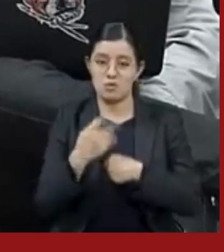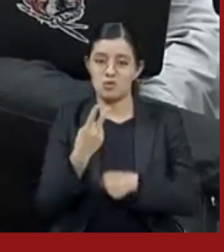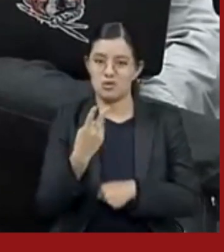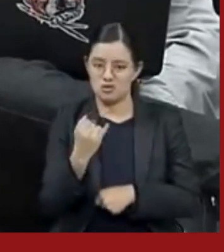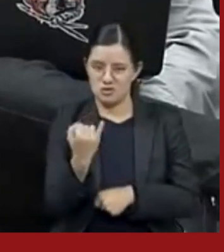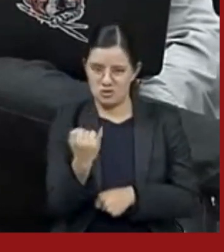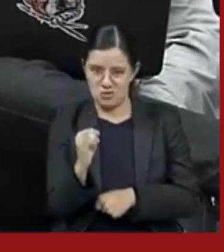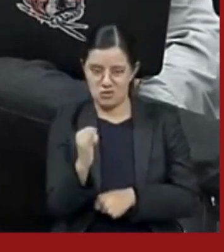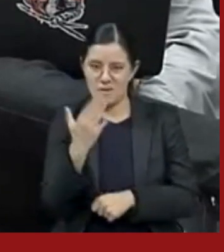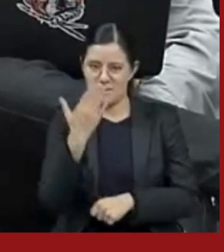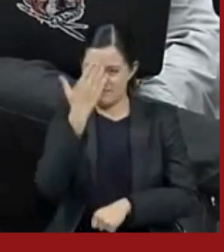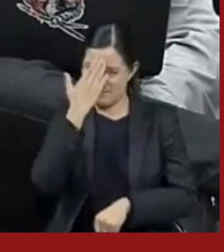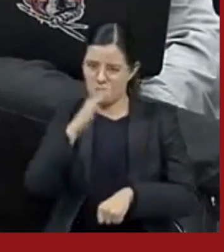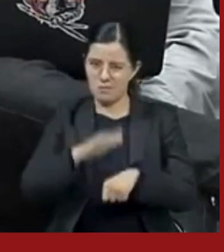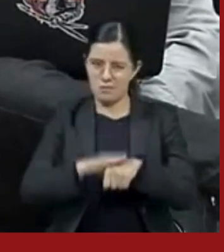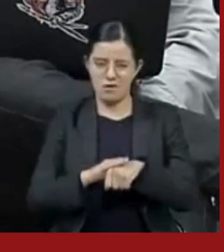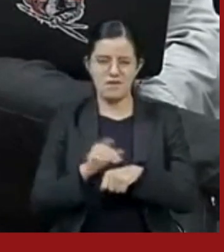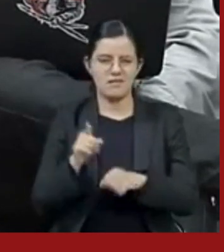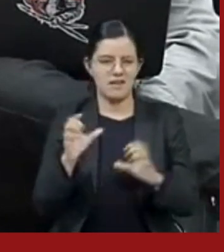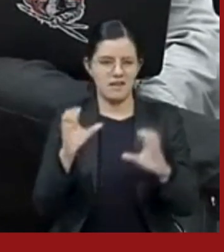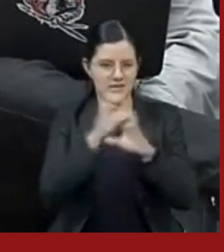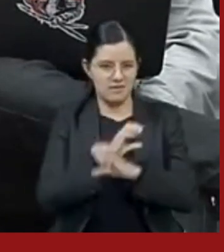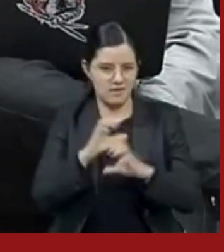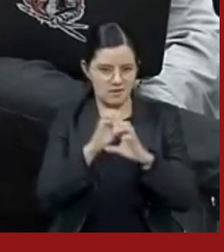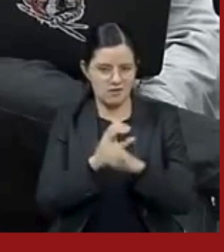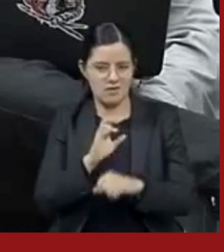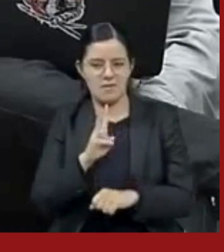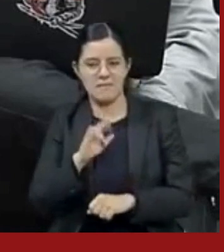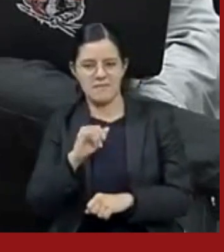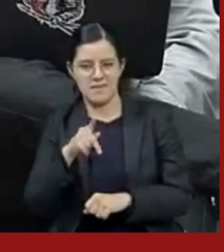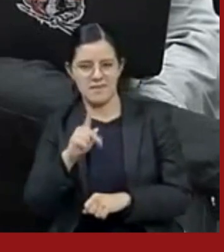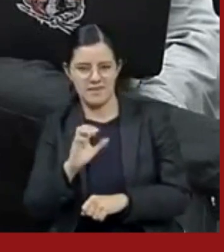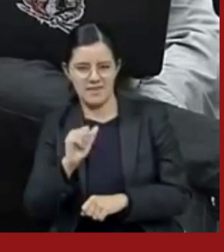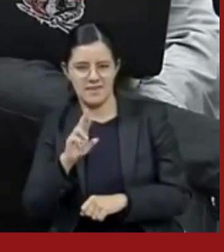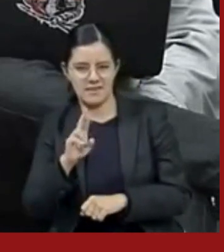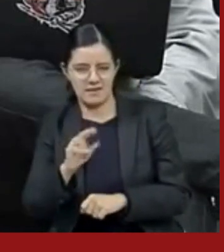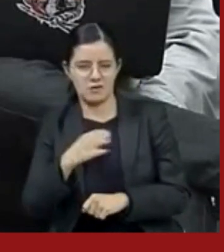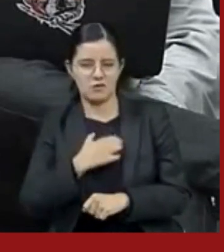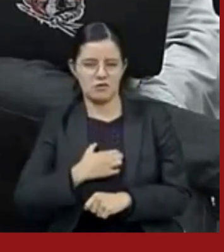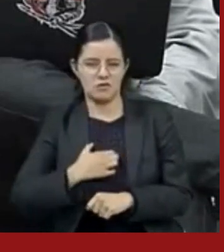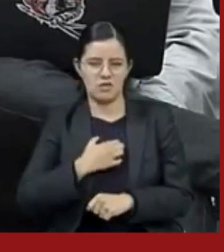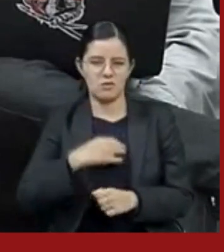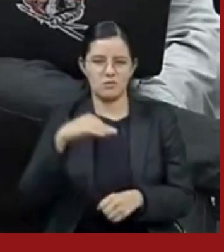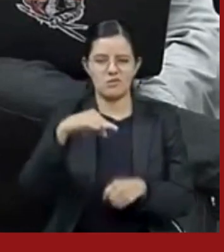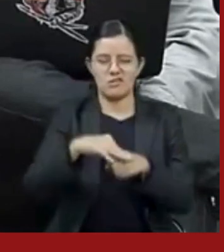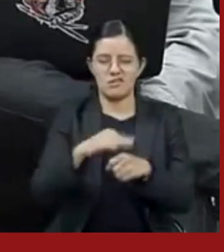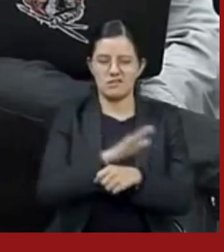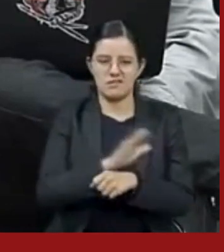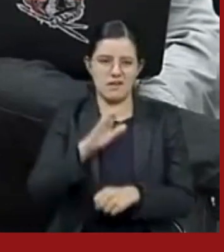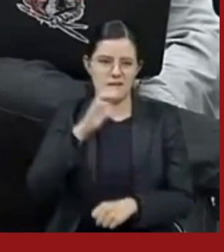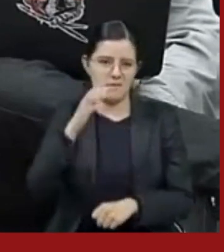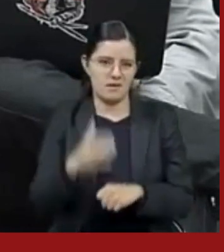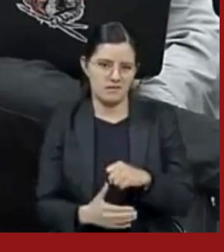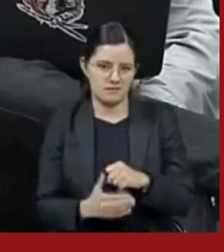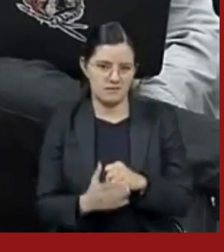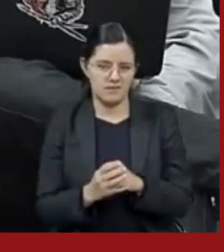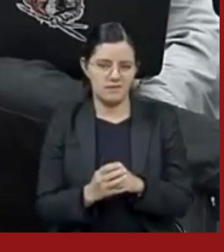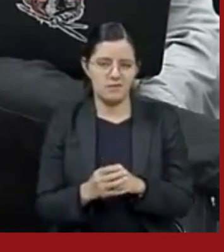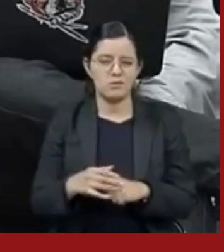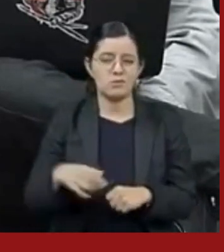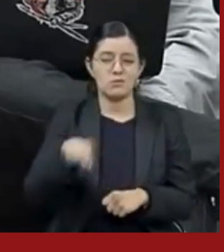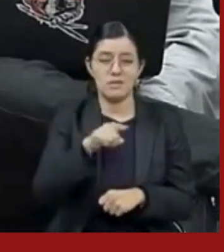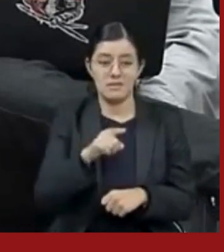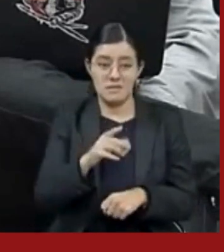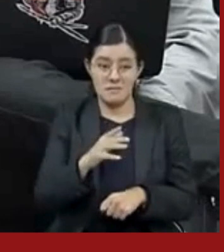a Vicky Carr, alegremente votará, se acabó, se acabaron, no